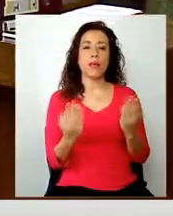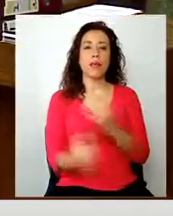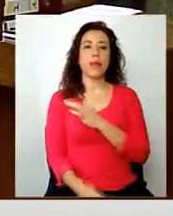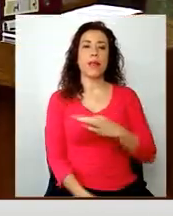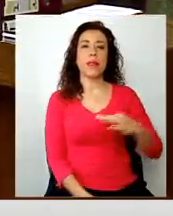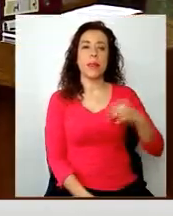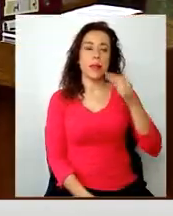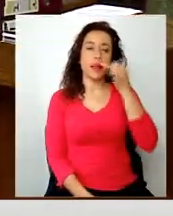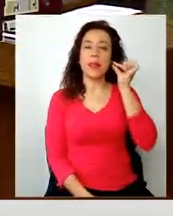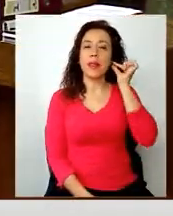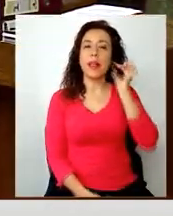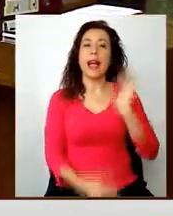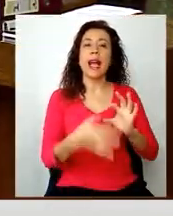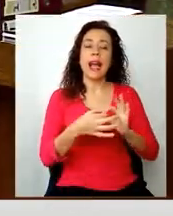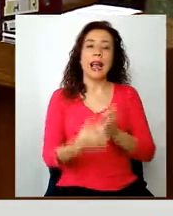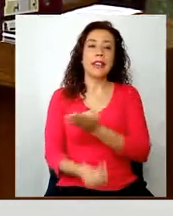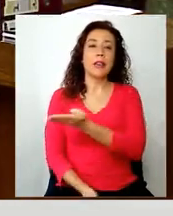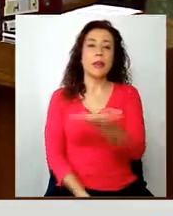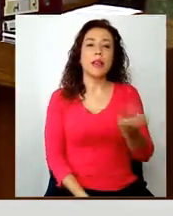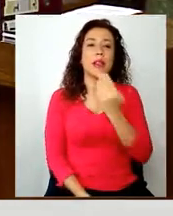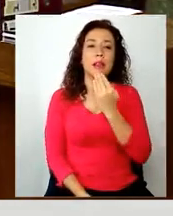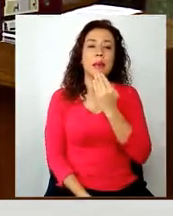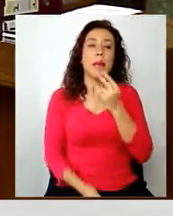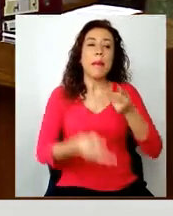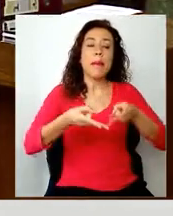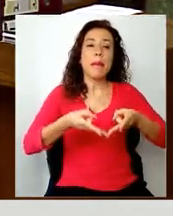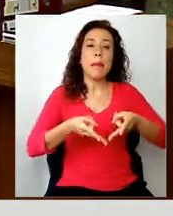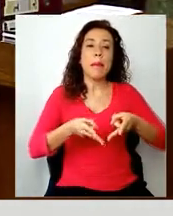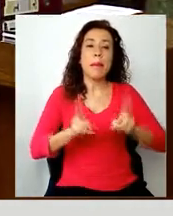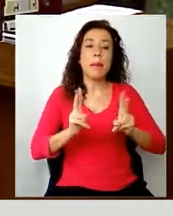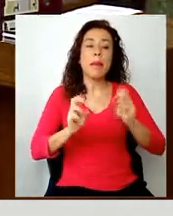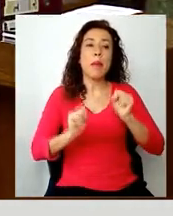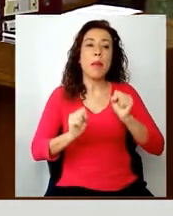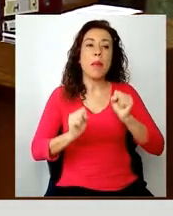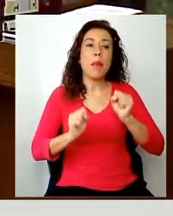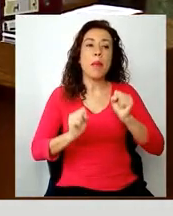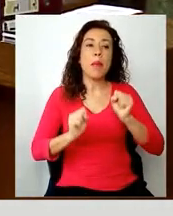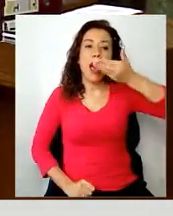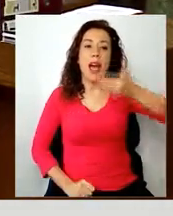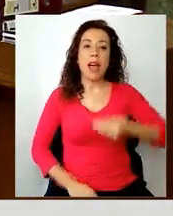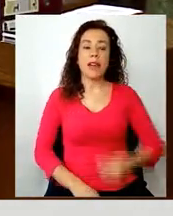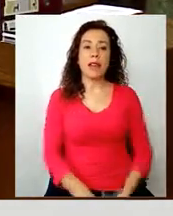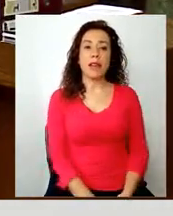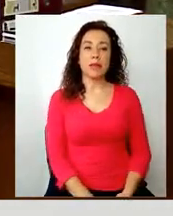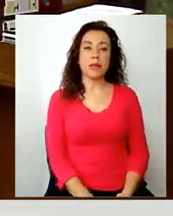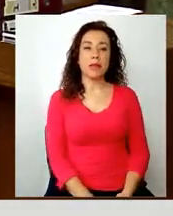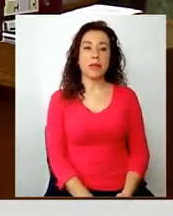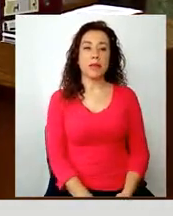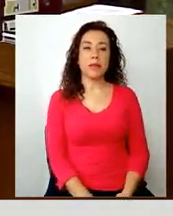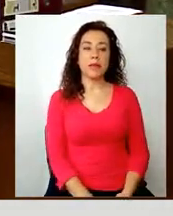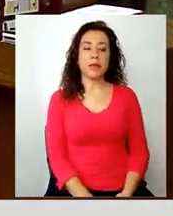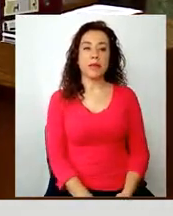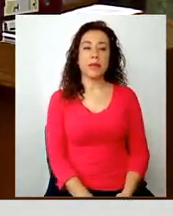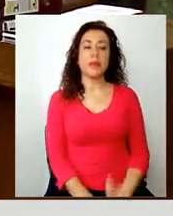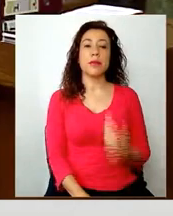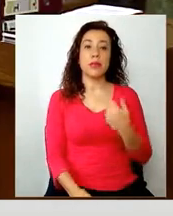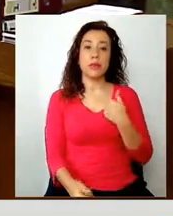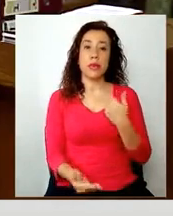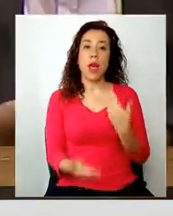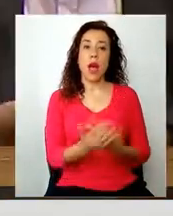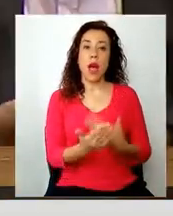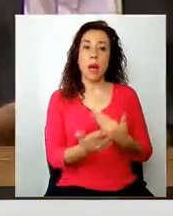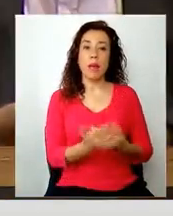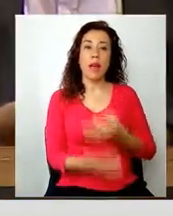su interno gracias a ustedes también voy a tomar la palabra aprovecho de mencionar que